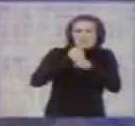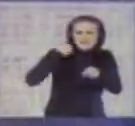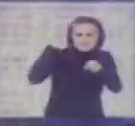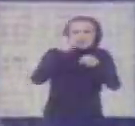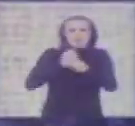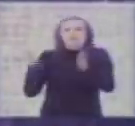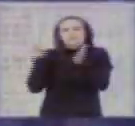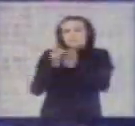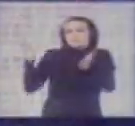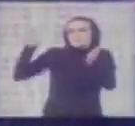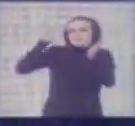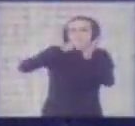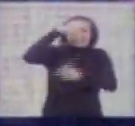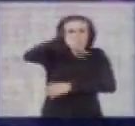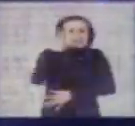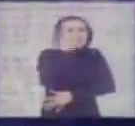al